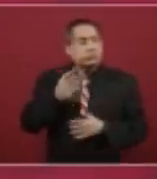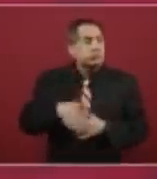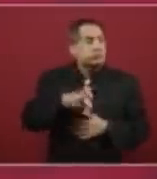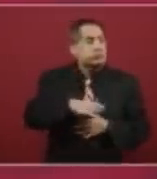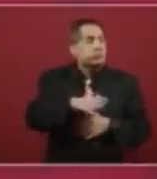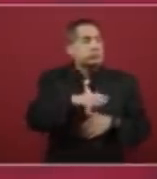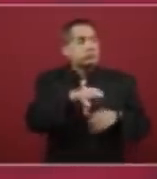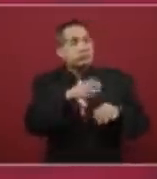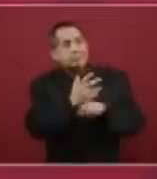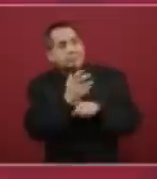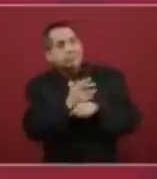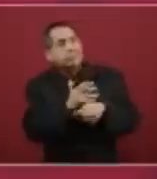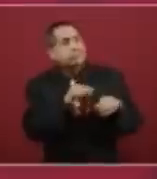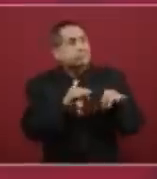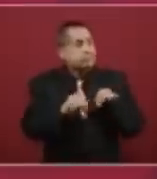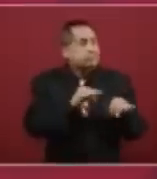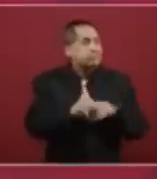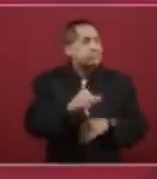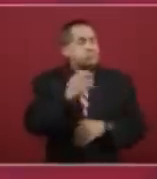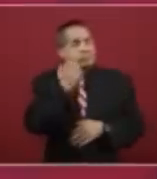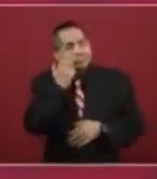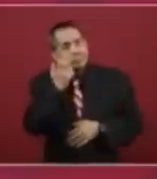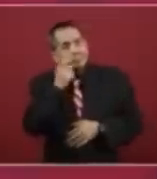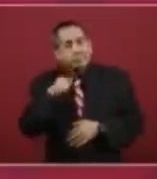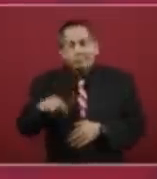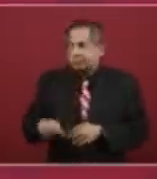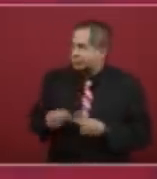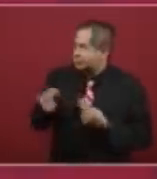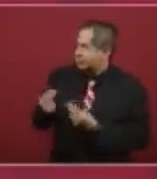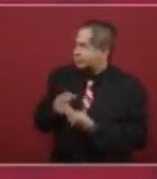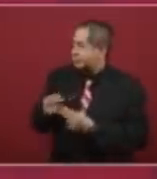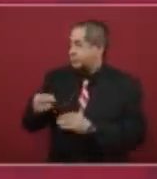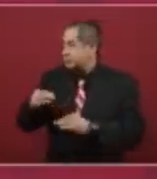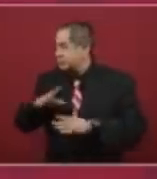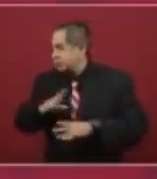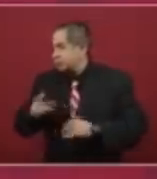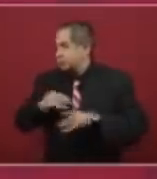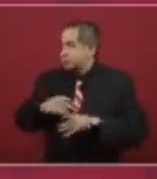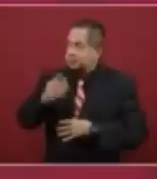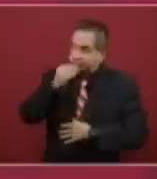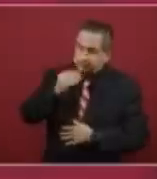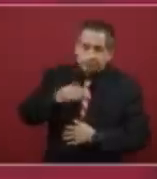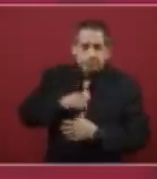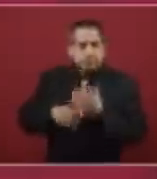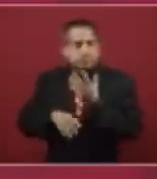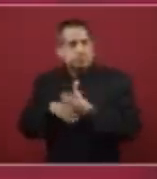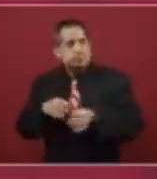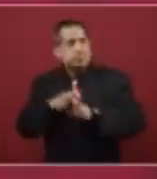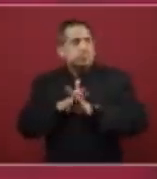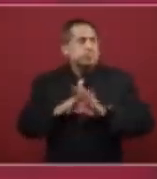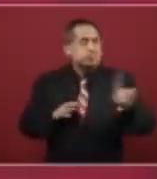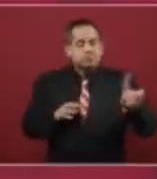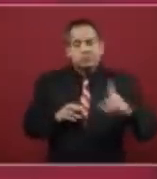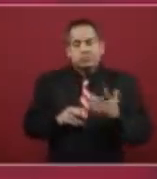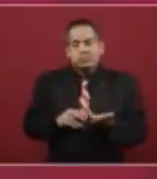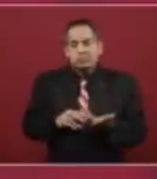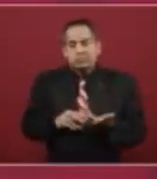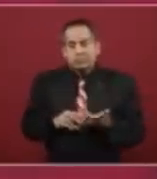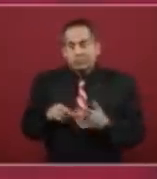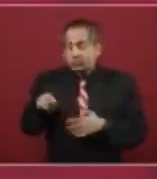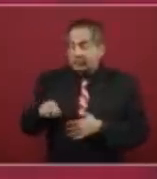Estados Unidos por necesidad y no por